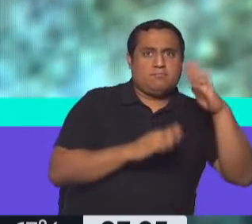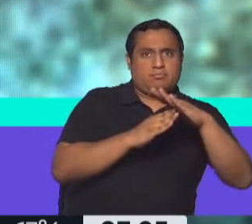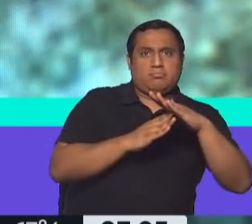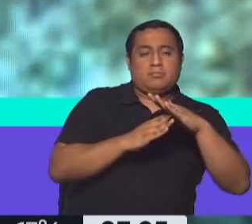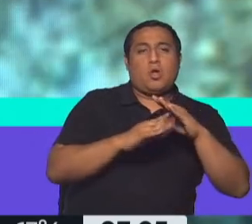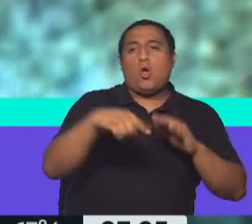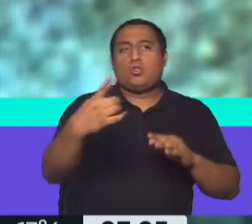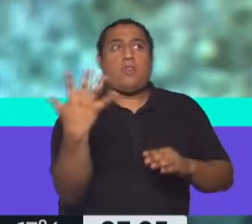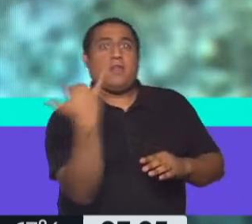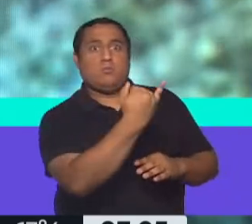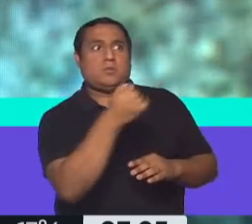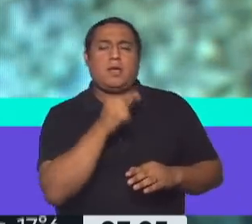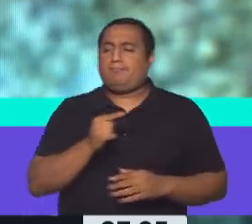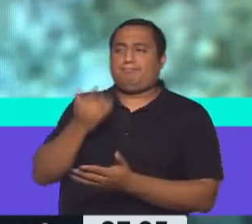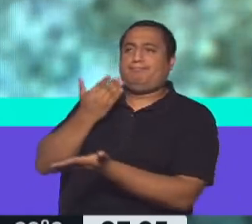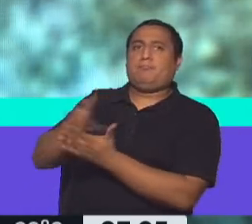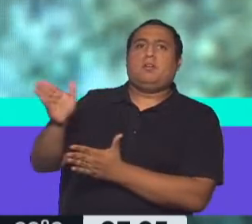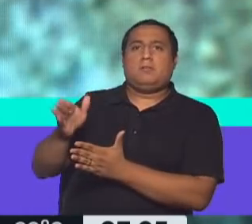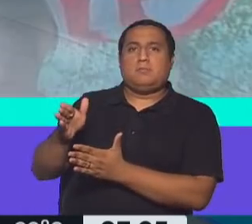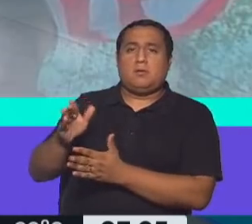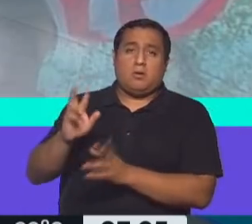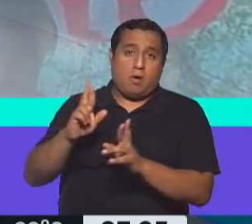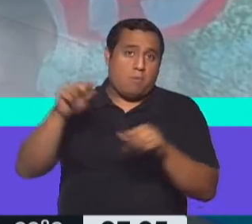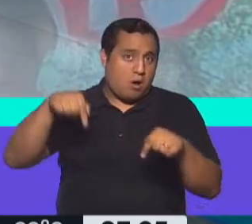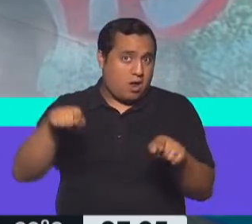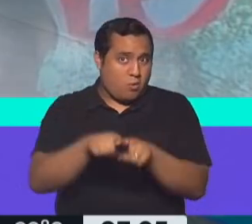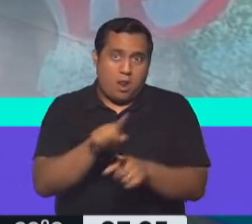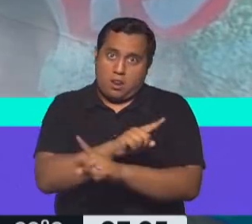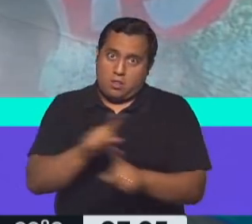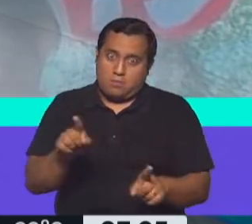fuera del Poder Judicial. Esperemos que esta vez no ocurra lo mismo. Es otro tiempo. Gracias, Néstor. De nada.